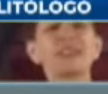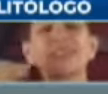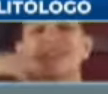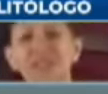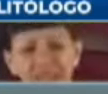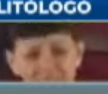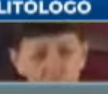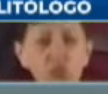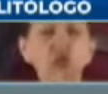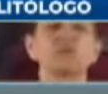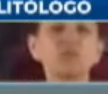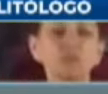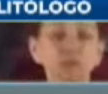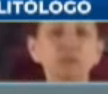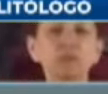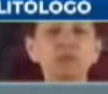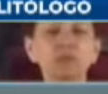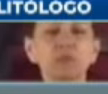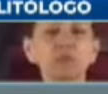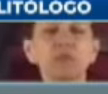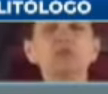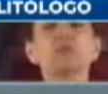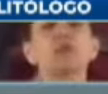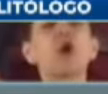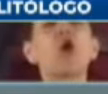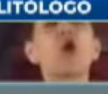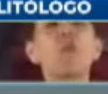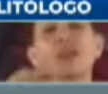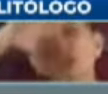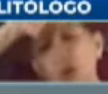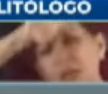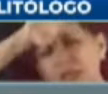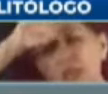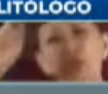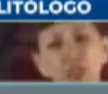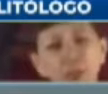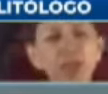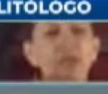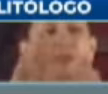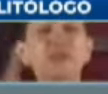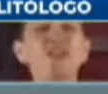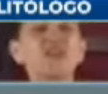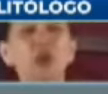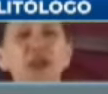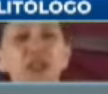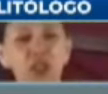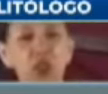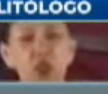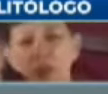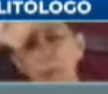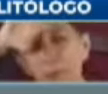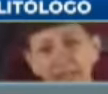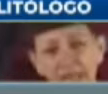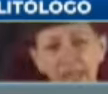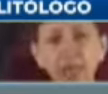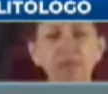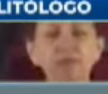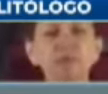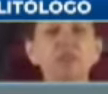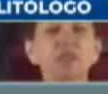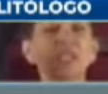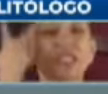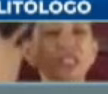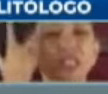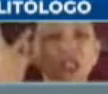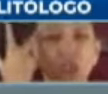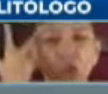podemos denominar la política tradicional. La política tal cual la visualizamos, lo que podemos denominar los políticos